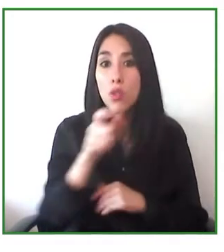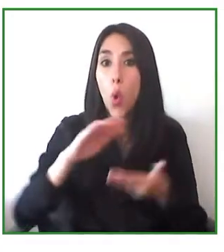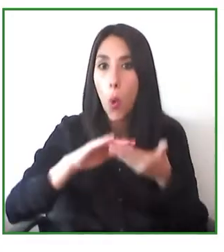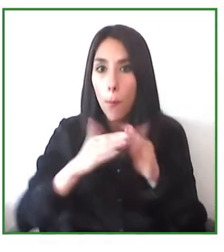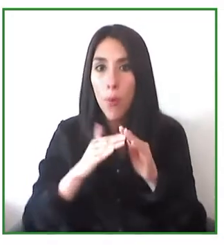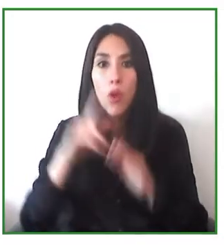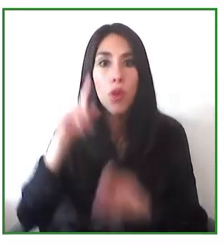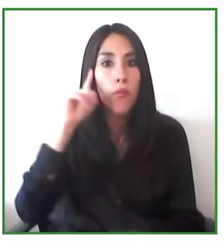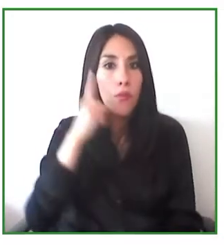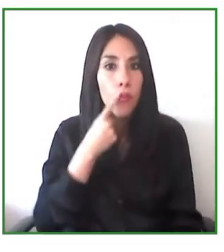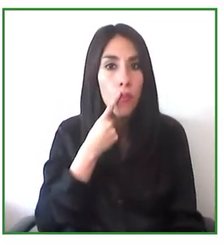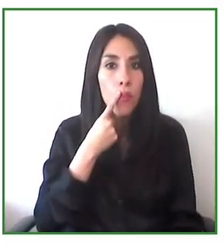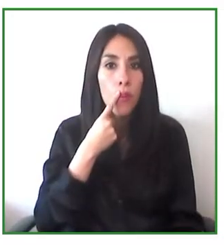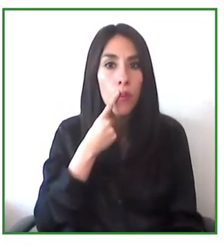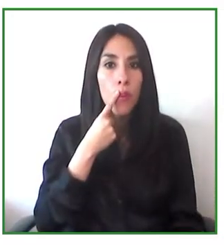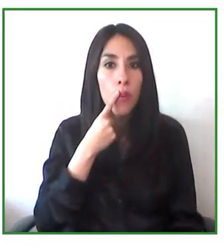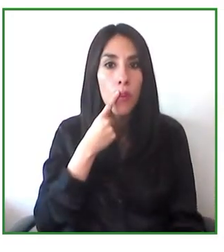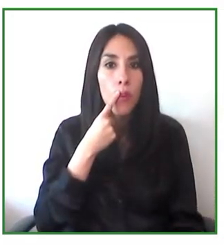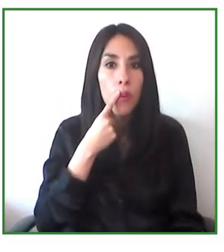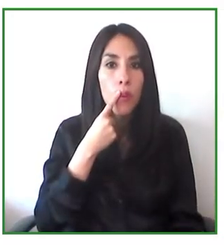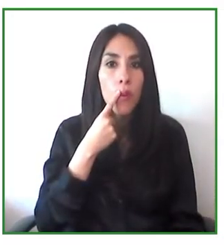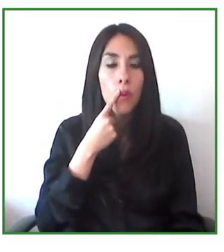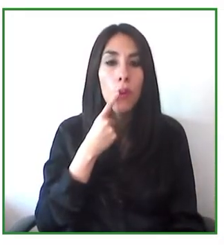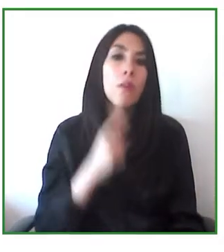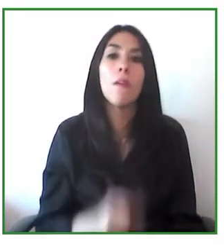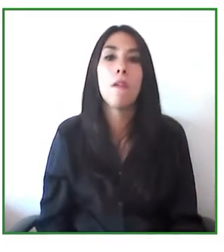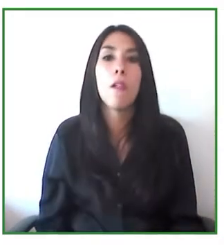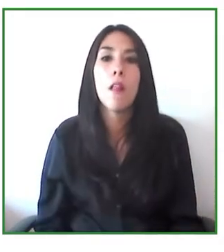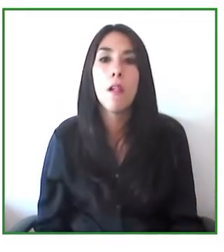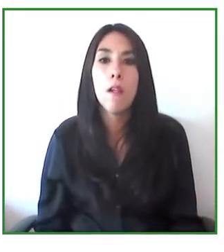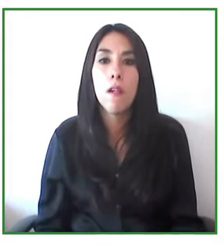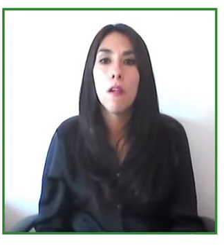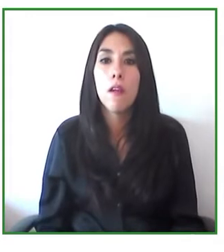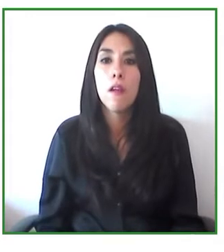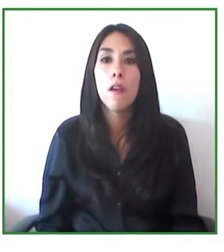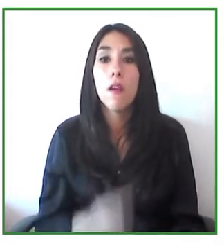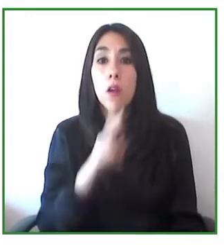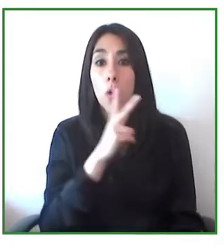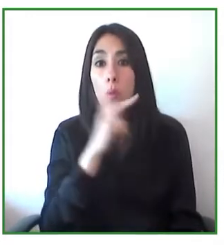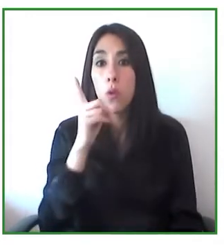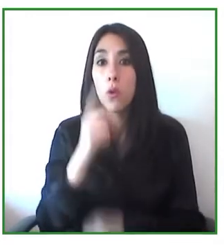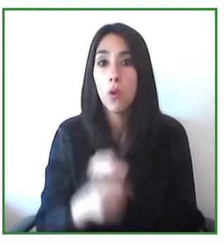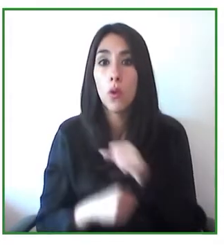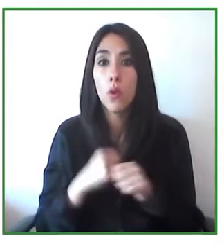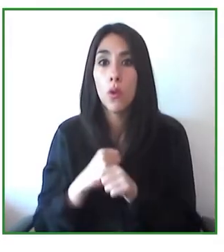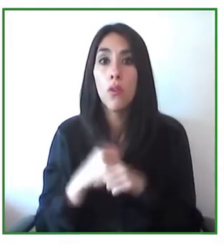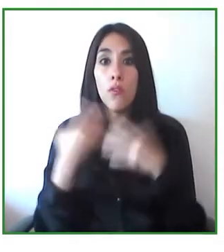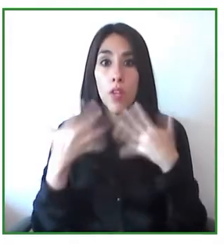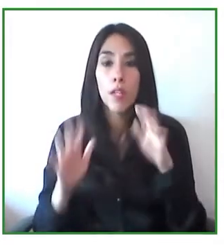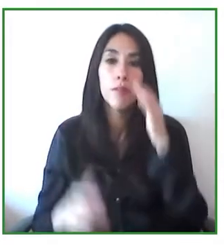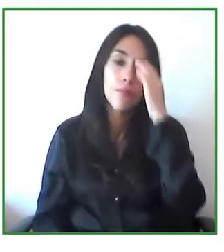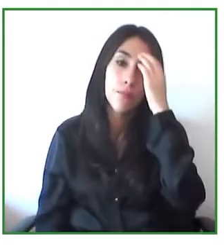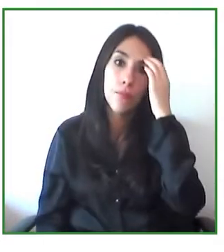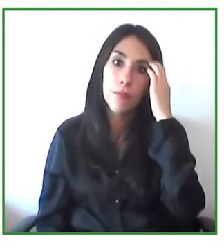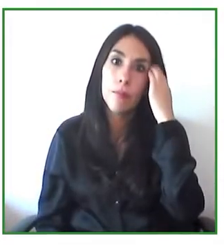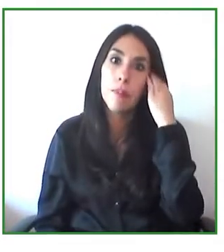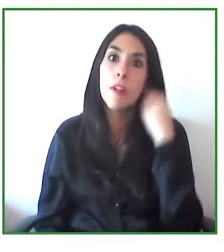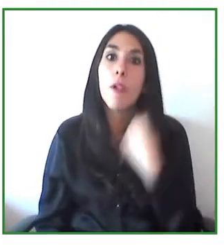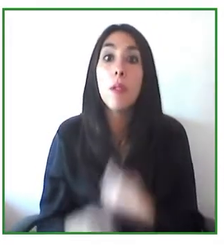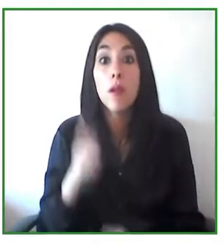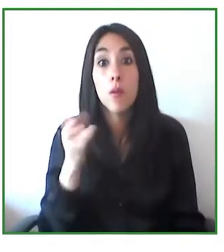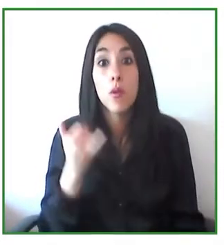casi 21 años ya, FENASCOL ideó un proyecto que en alianza con el Ministerio de